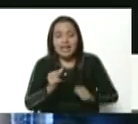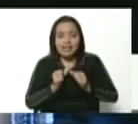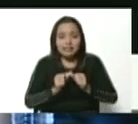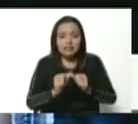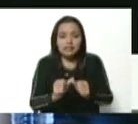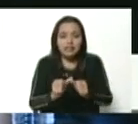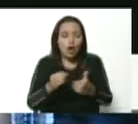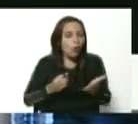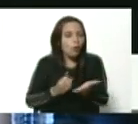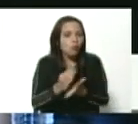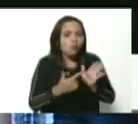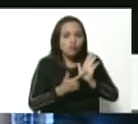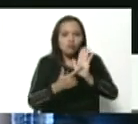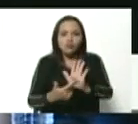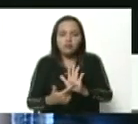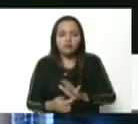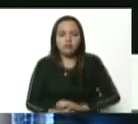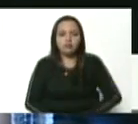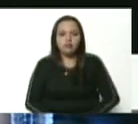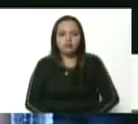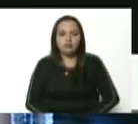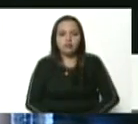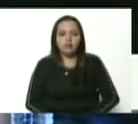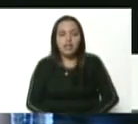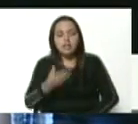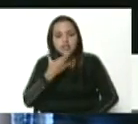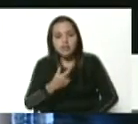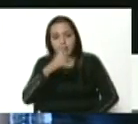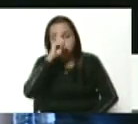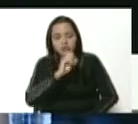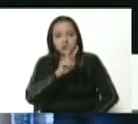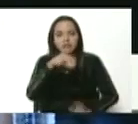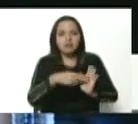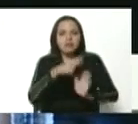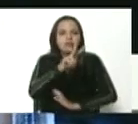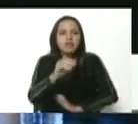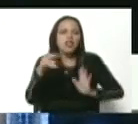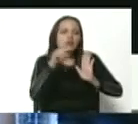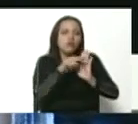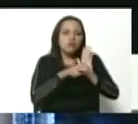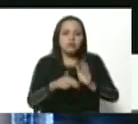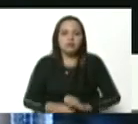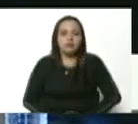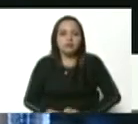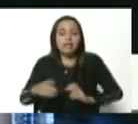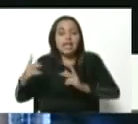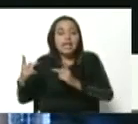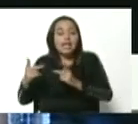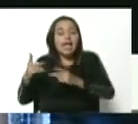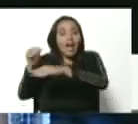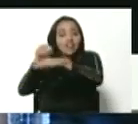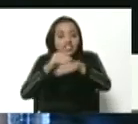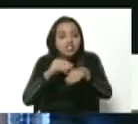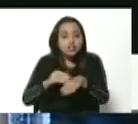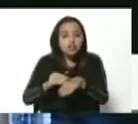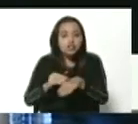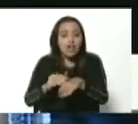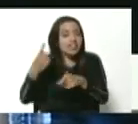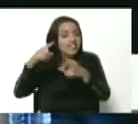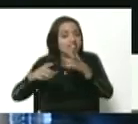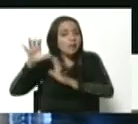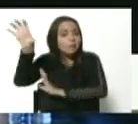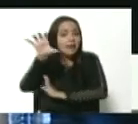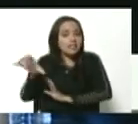orientación publicada en diciembre del 2020. Exhorto a los estados a revisar y levantar las